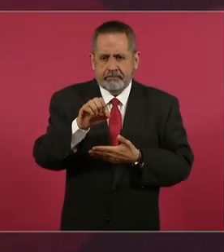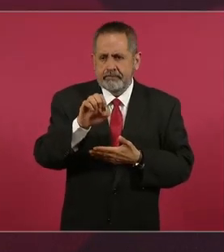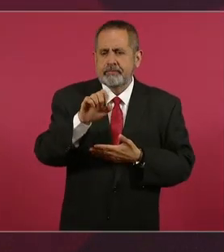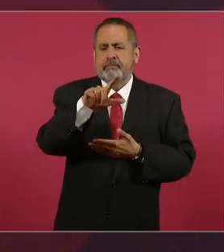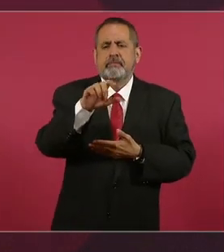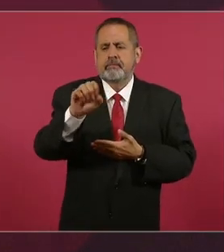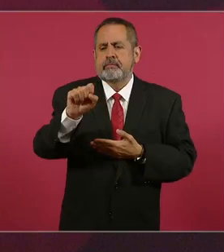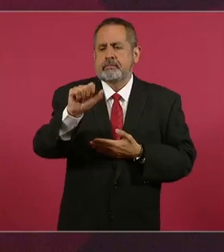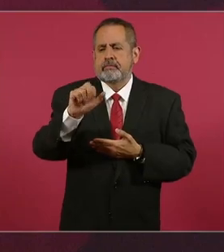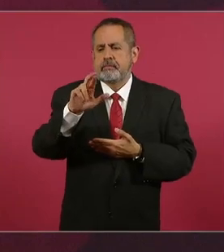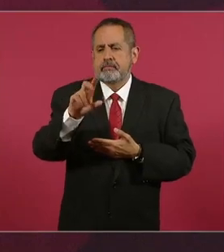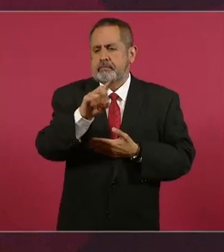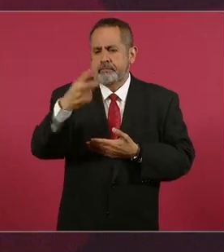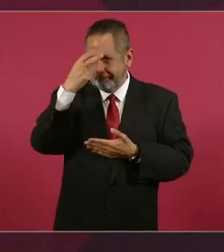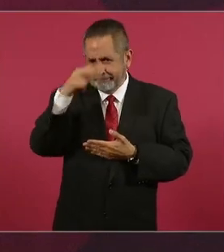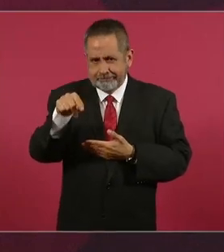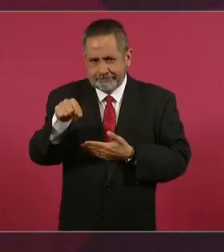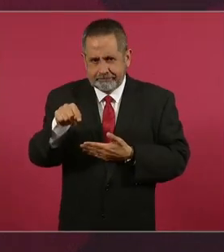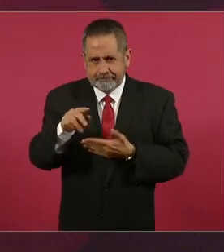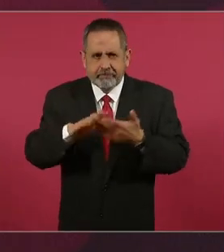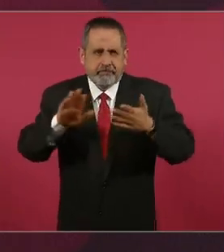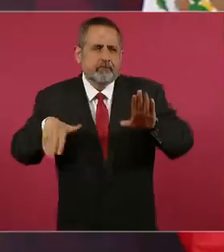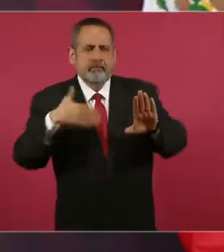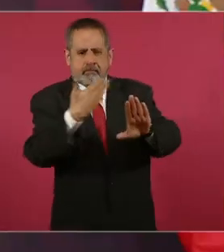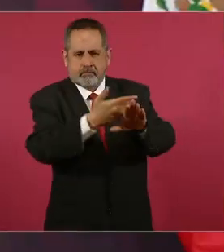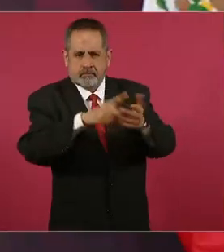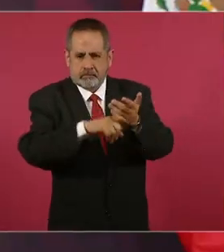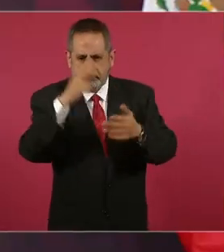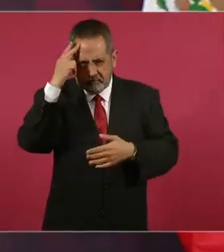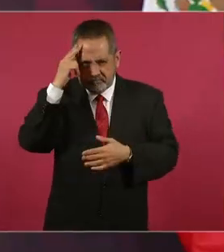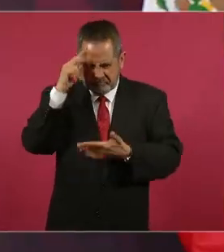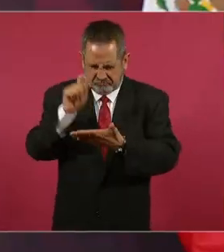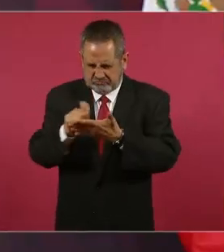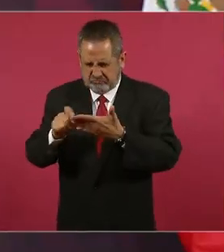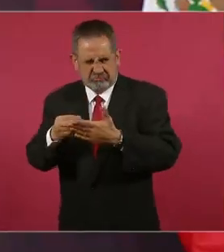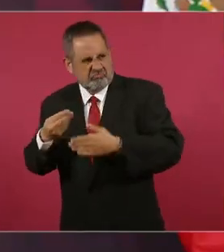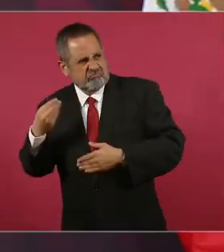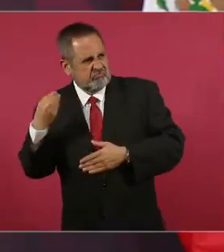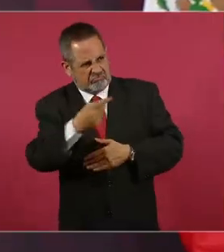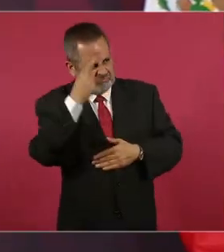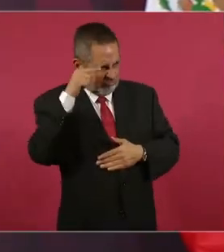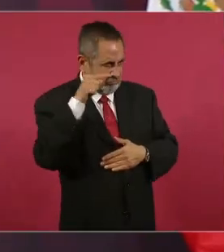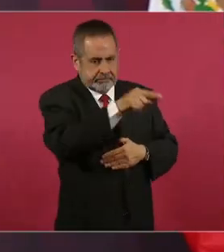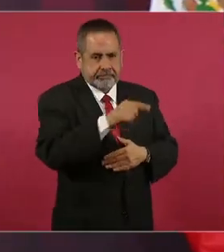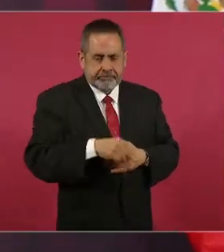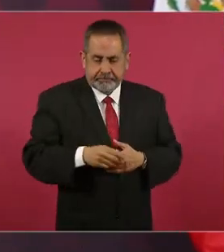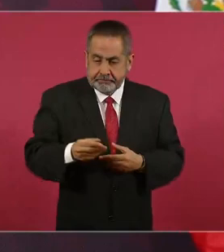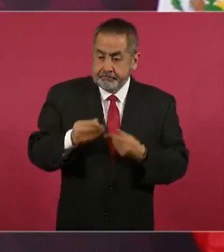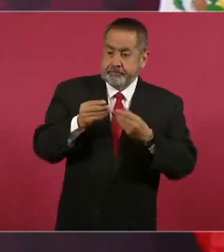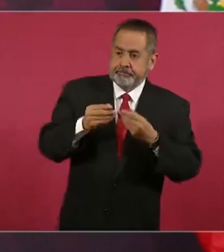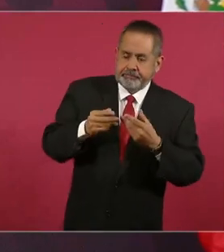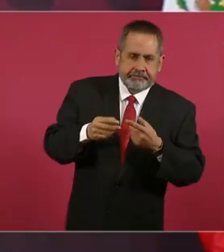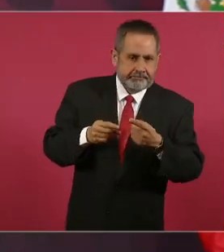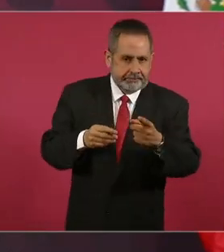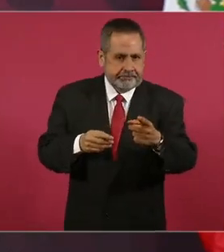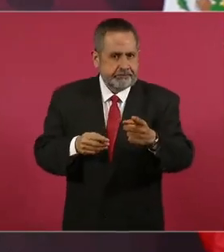México, en contra de Porfirio, y se lo dedicó a Porfirio, así como